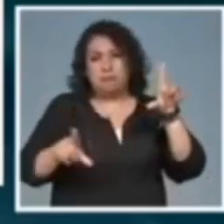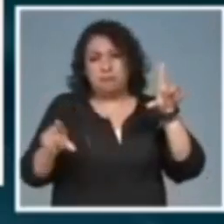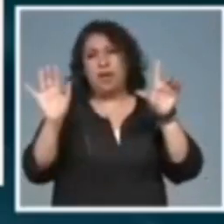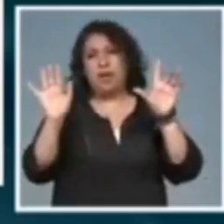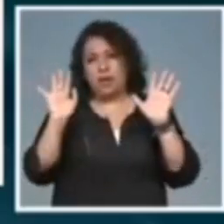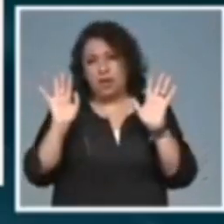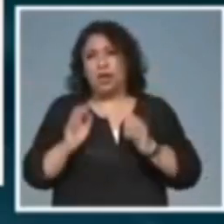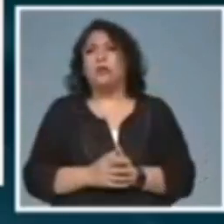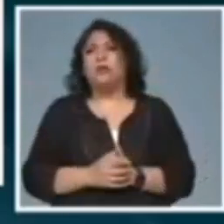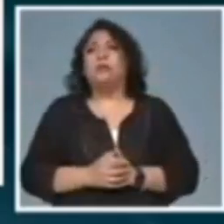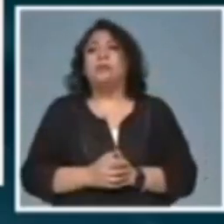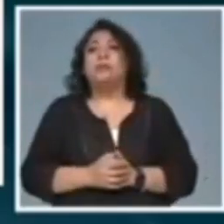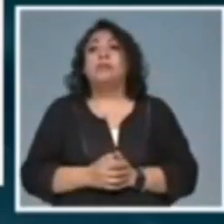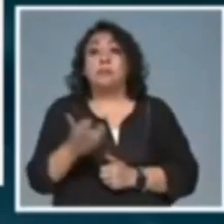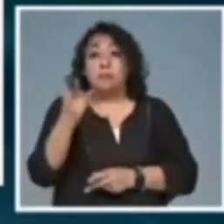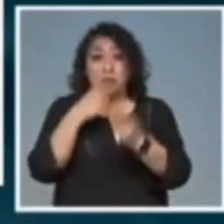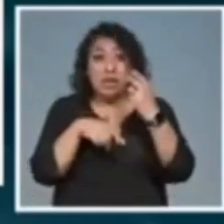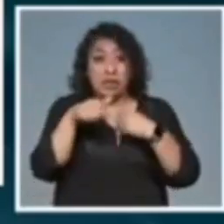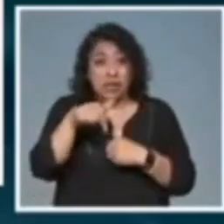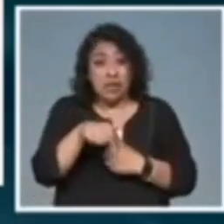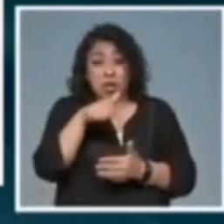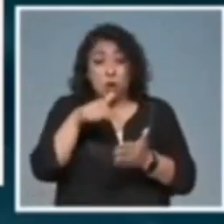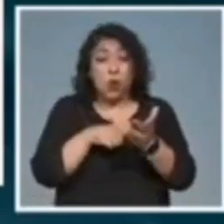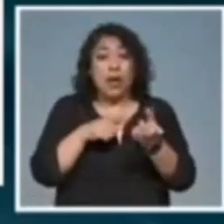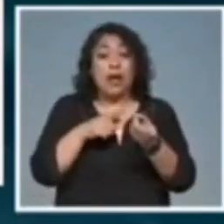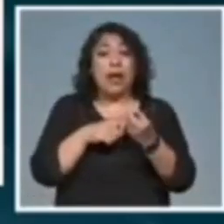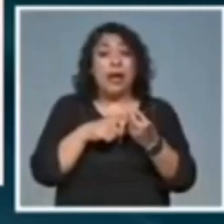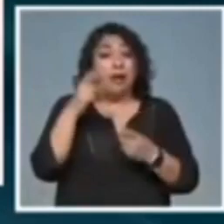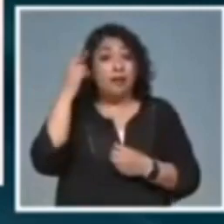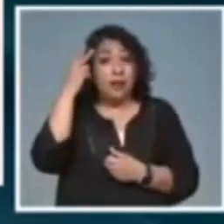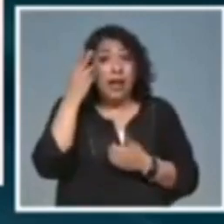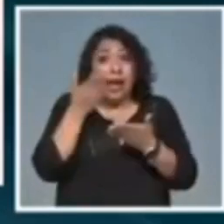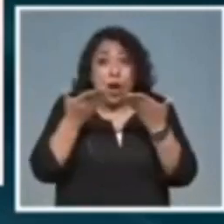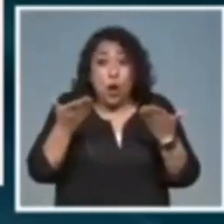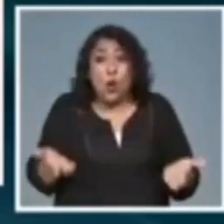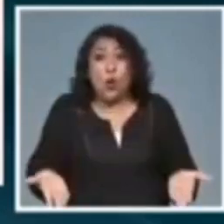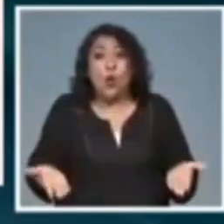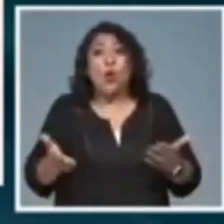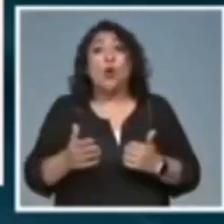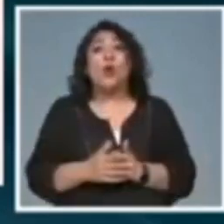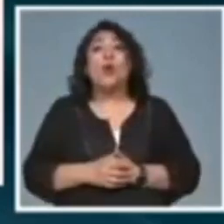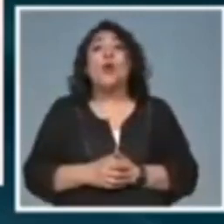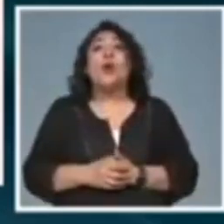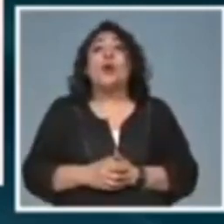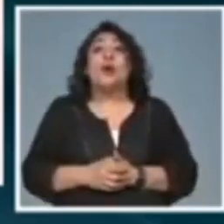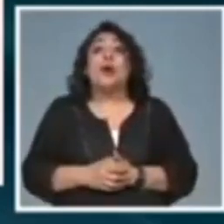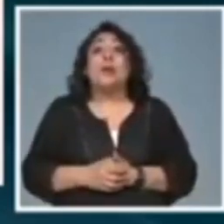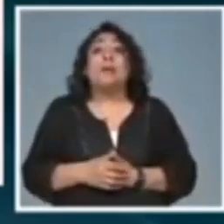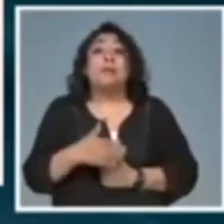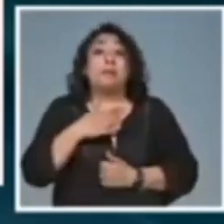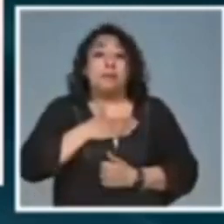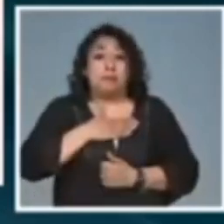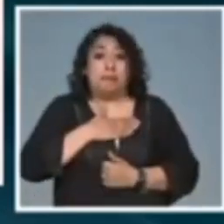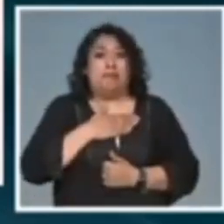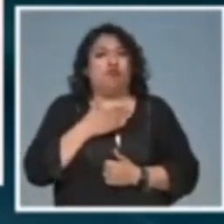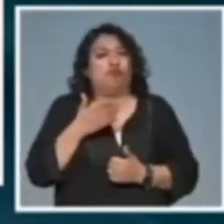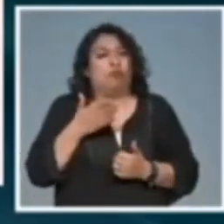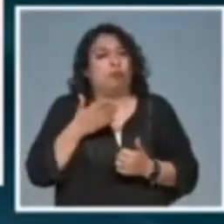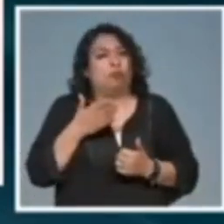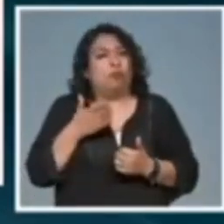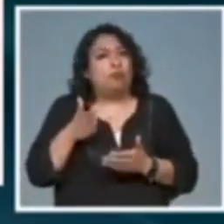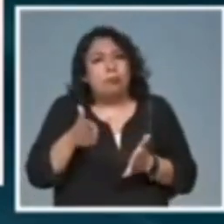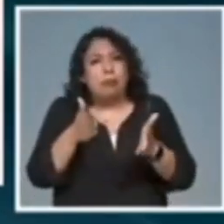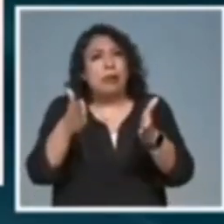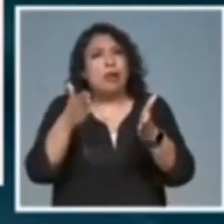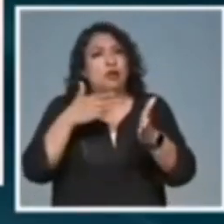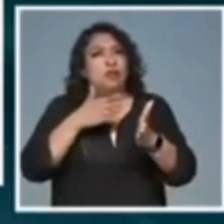que poder venir a Bellas Artes ahora, haciendo pues mi propio camino de